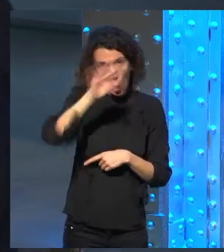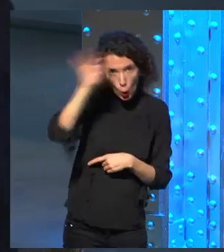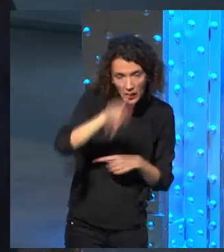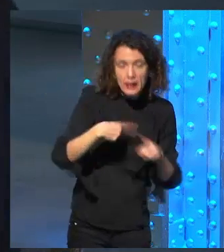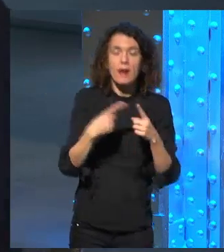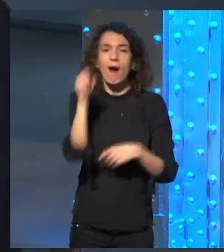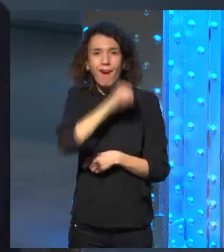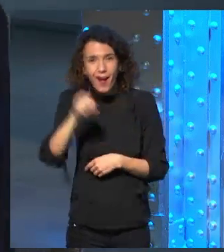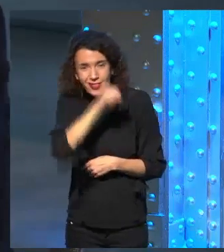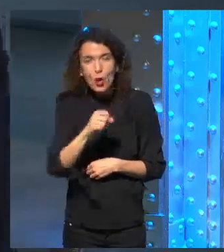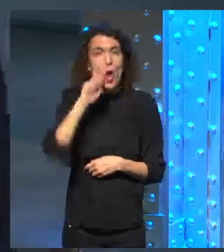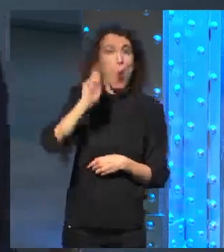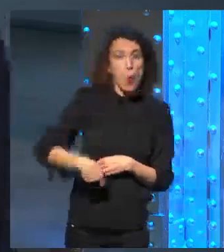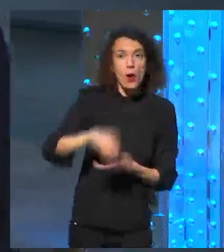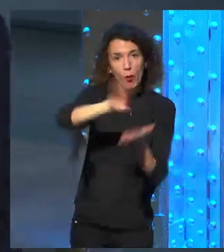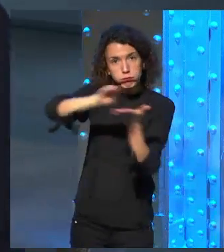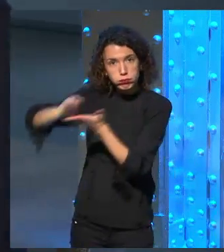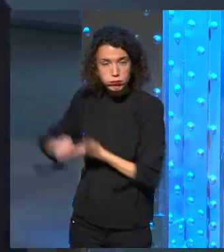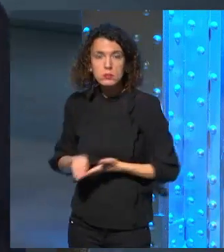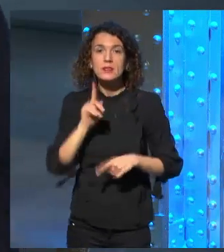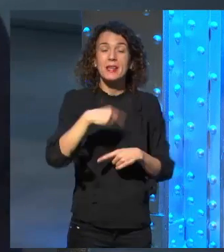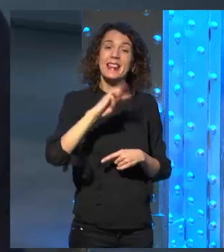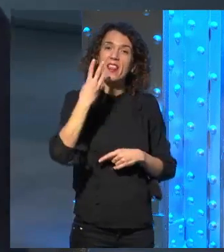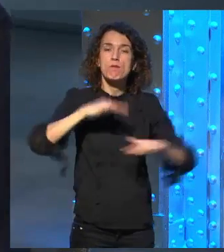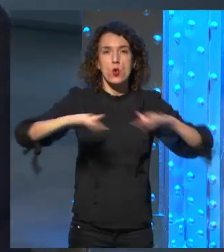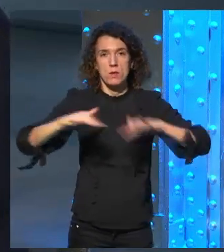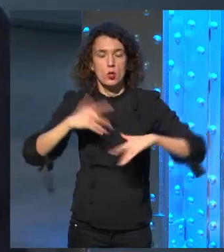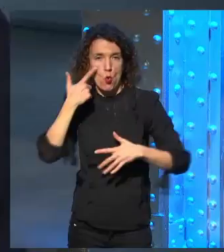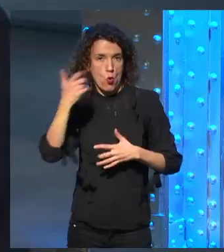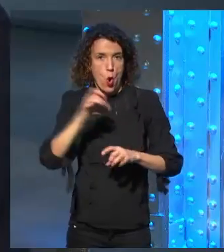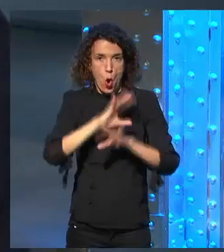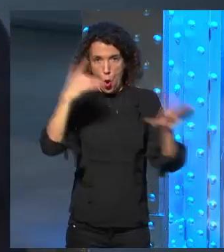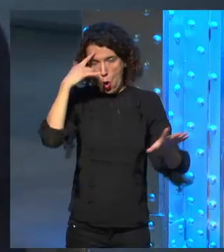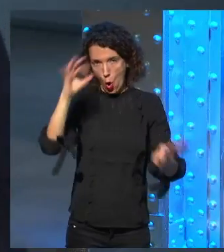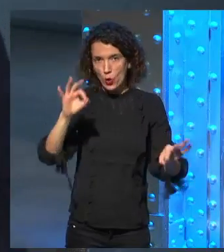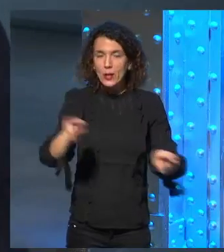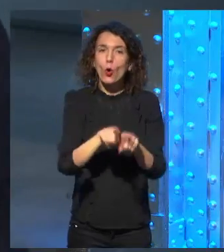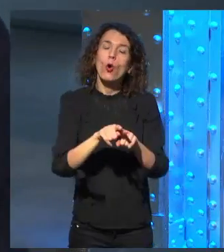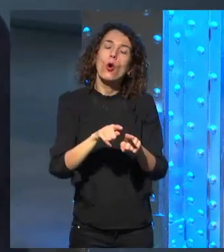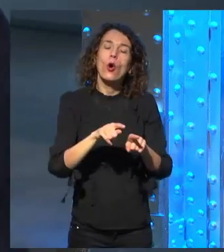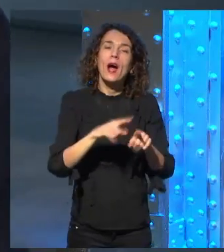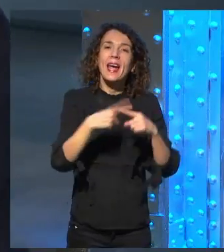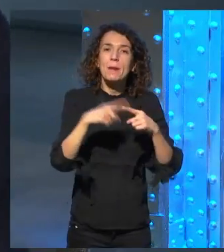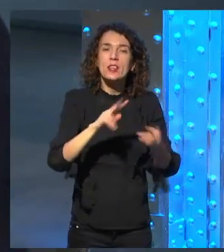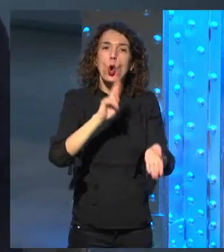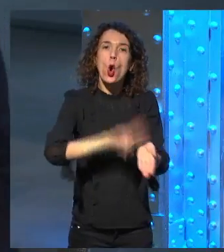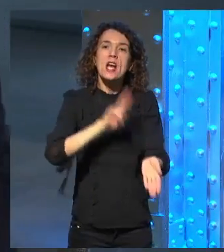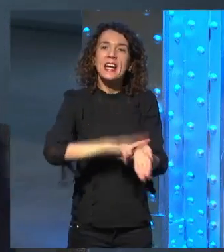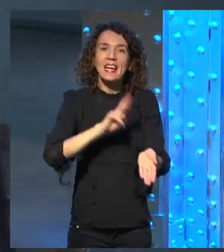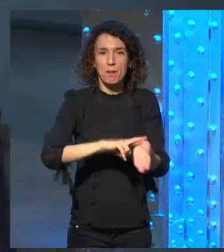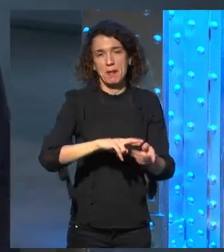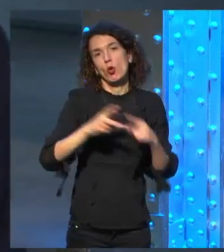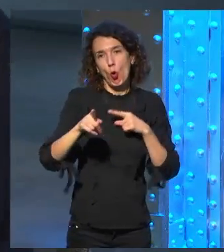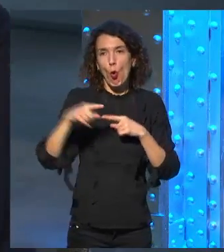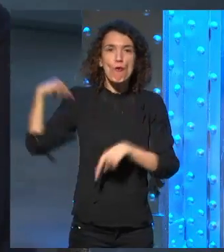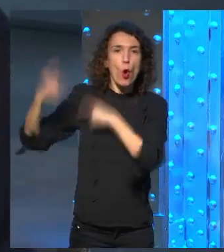cantos magiares y húngaros. A saber, en el tercer movimiento es más que obvio que está muy presente el elemento rítmico, folclórico, ¿no?